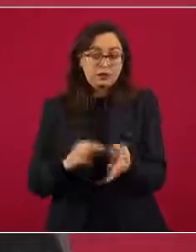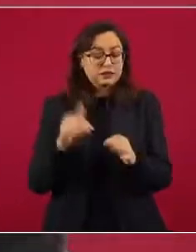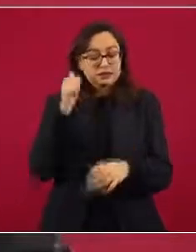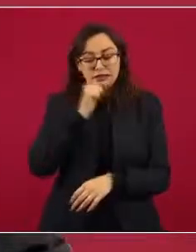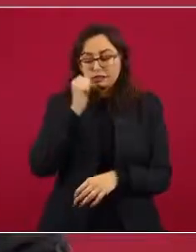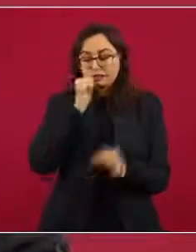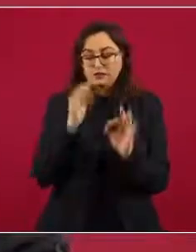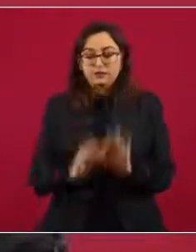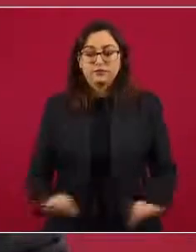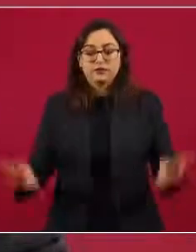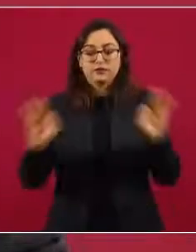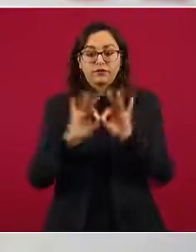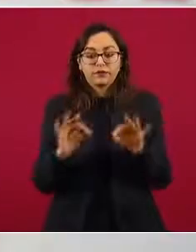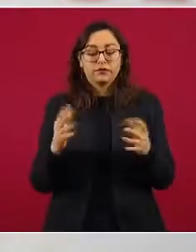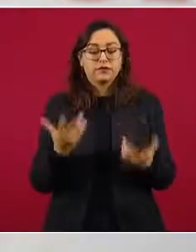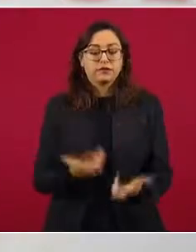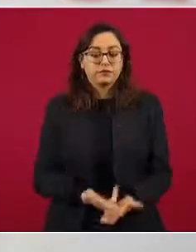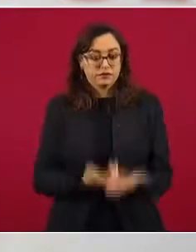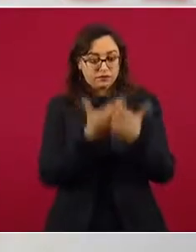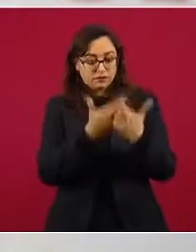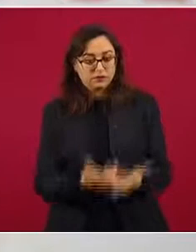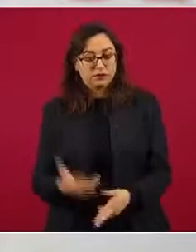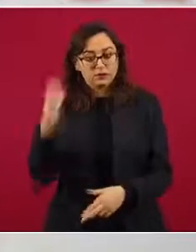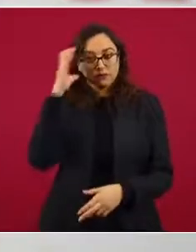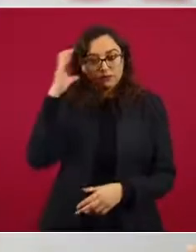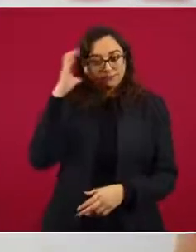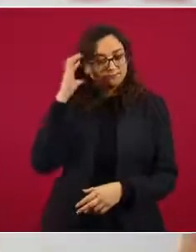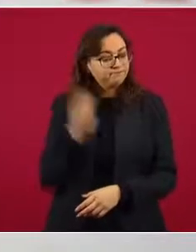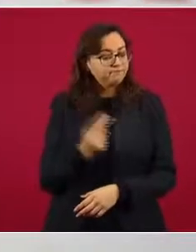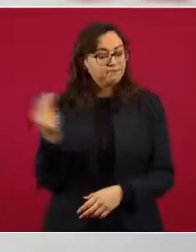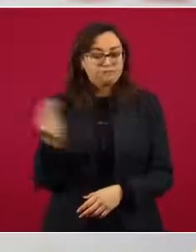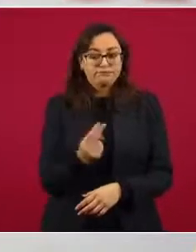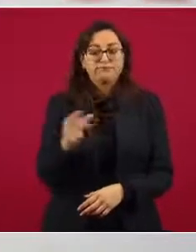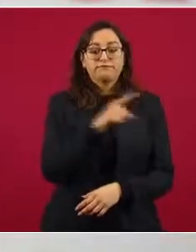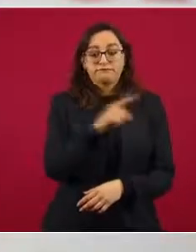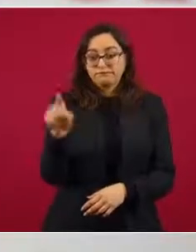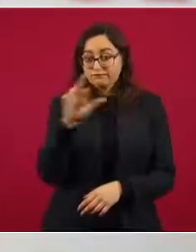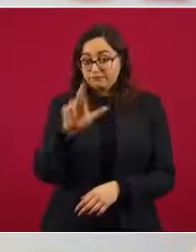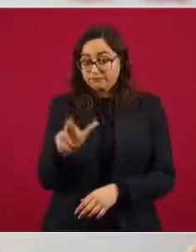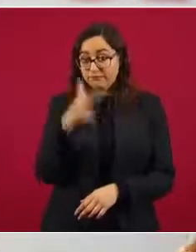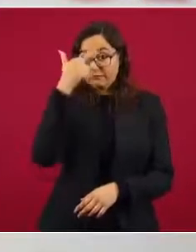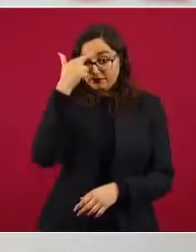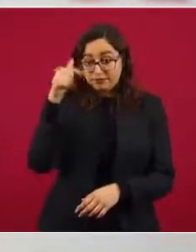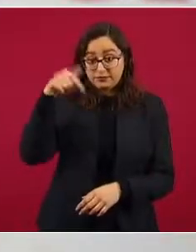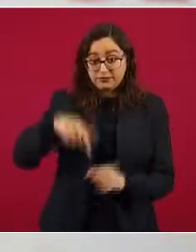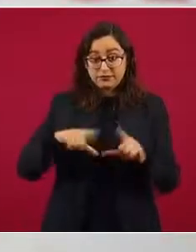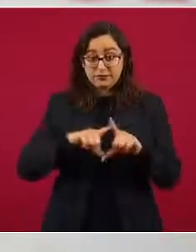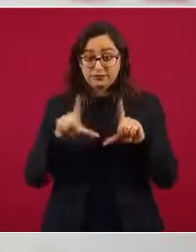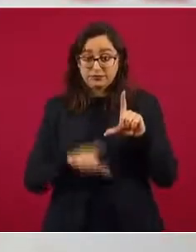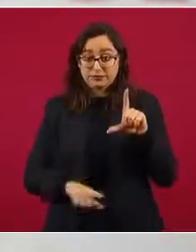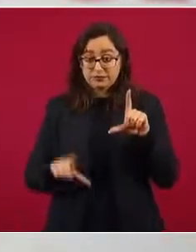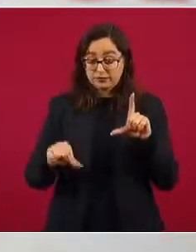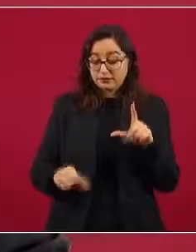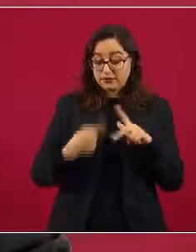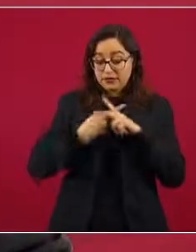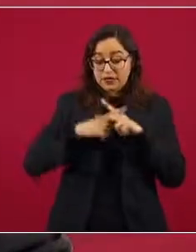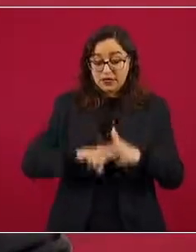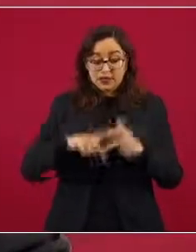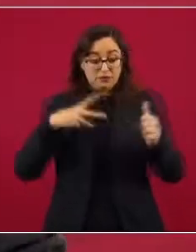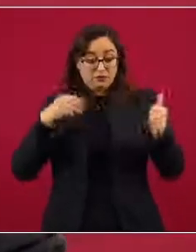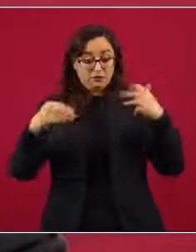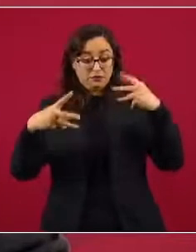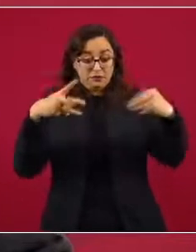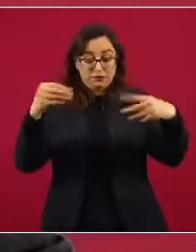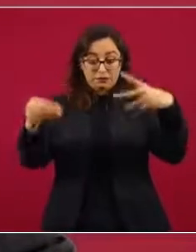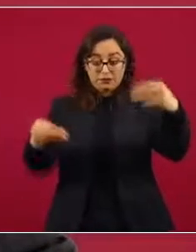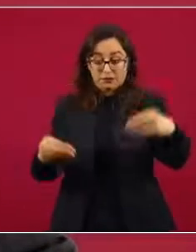Salud. Recordarán seguramente en la mayoría de las personas que en México, desde el inicio de la epidemia, teníamos muy claro que